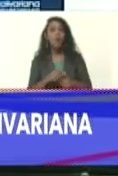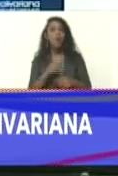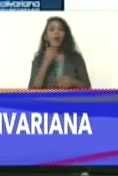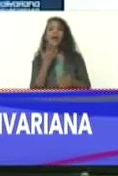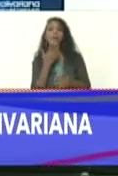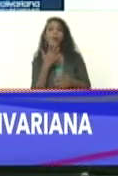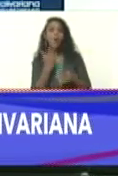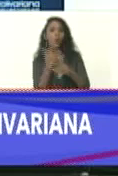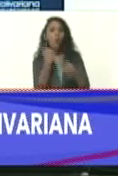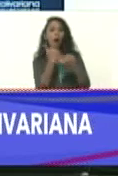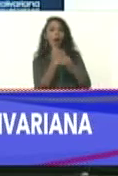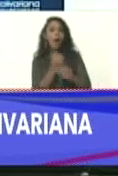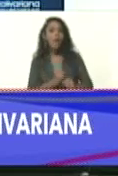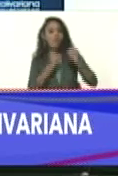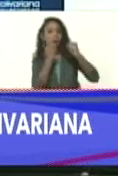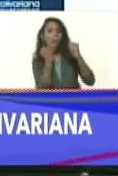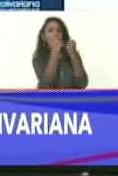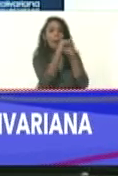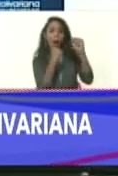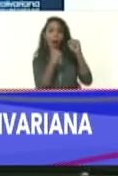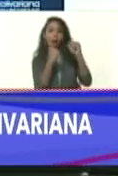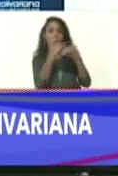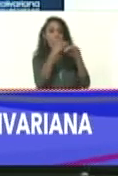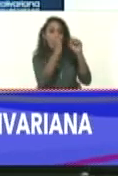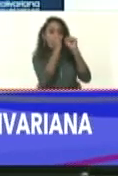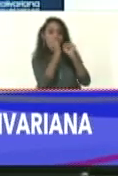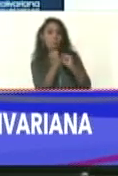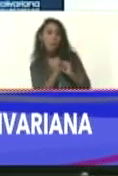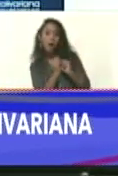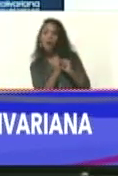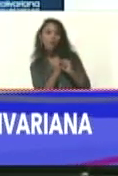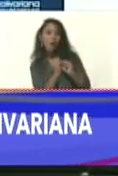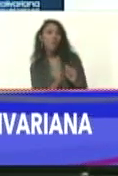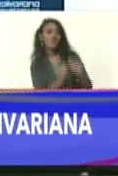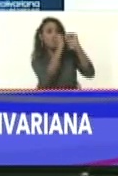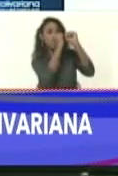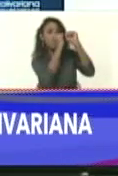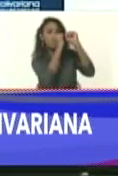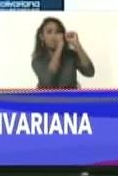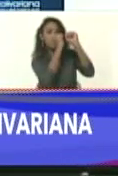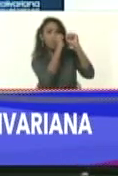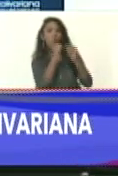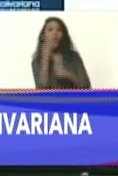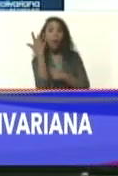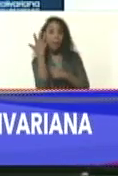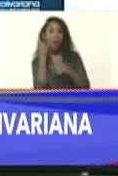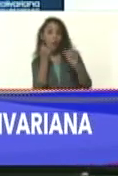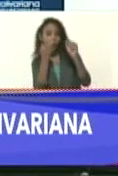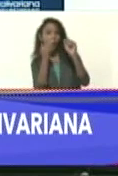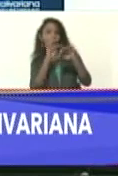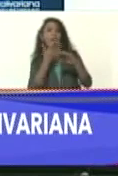guardia. Cuando un boxeador medio baja la guardia, una mano le puede entrar